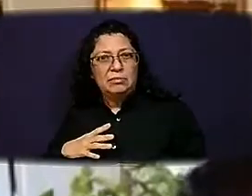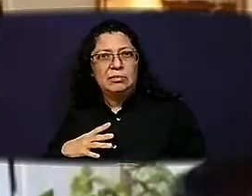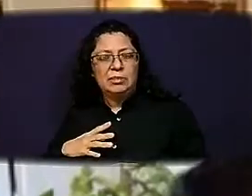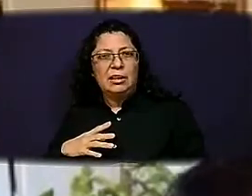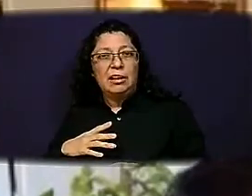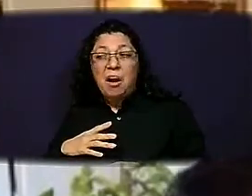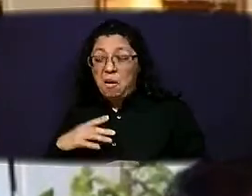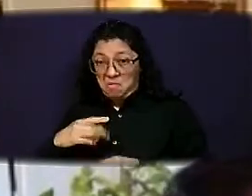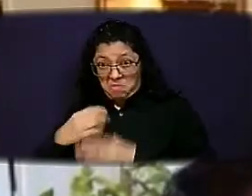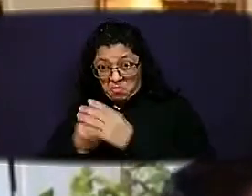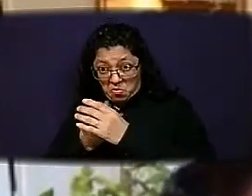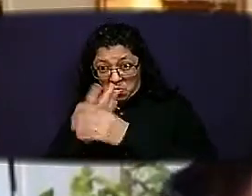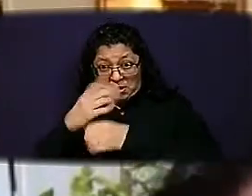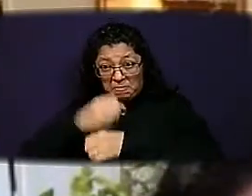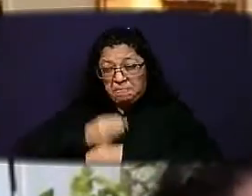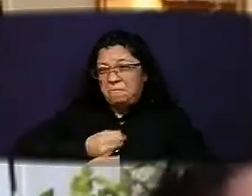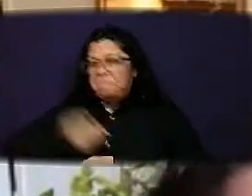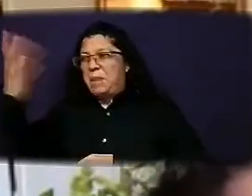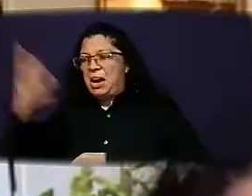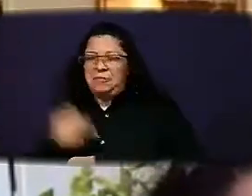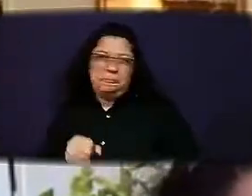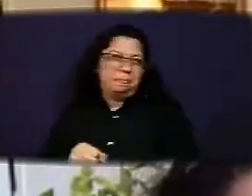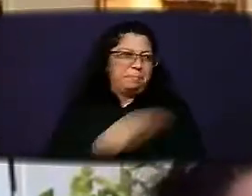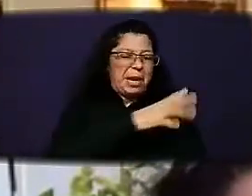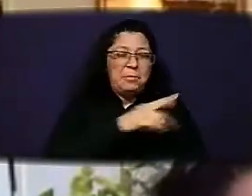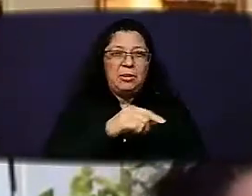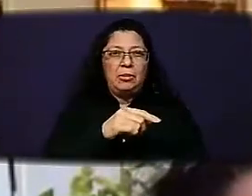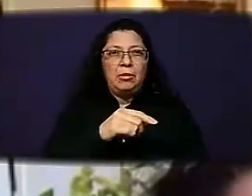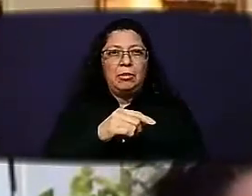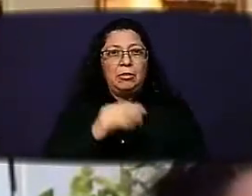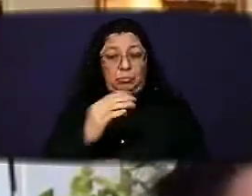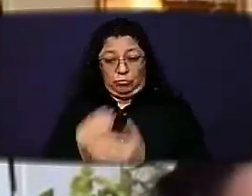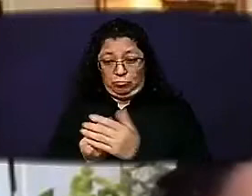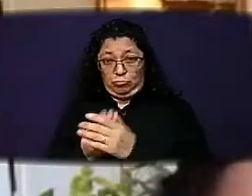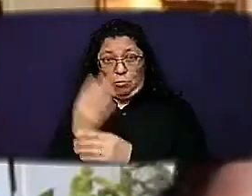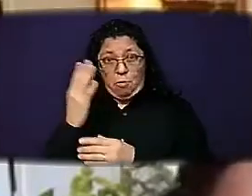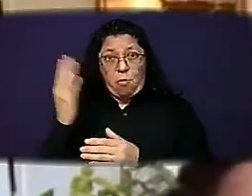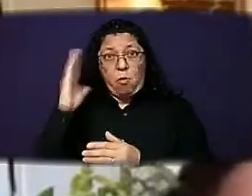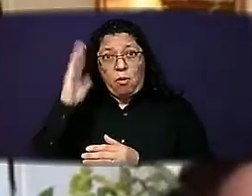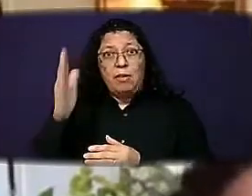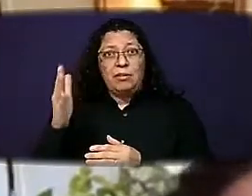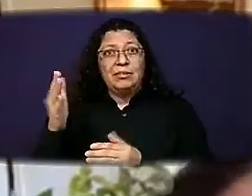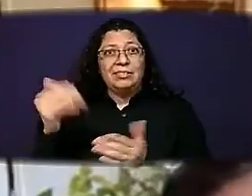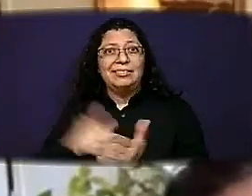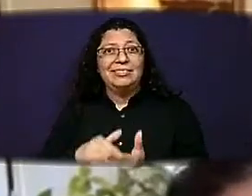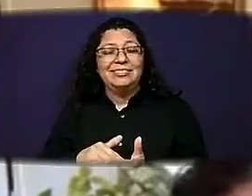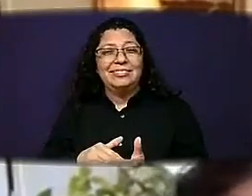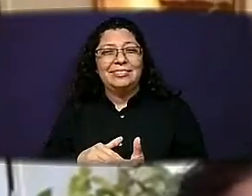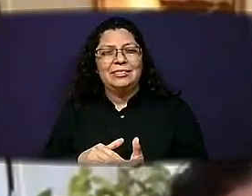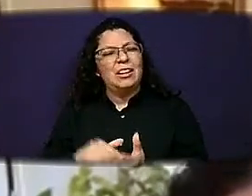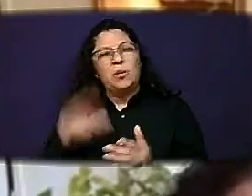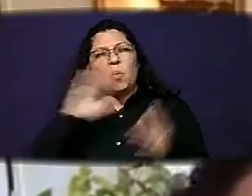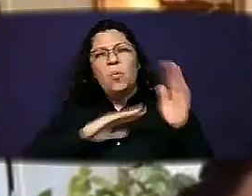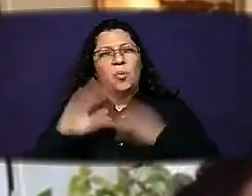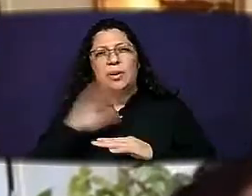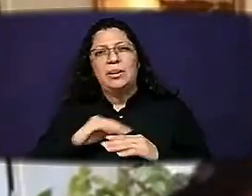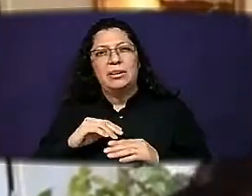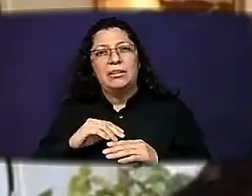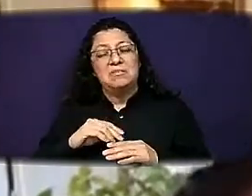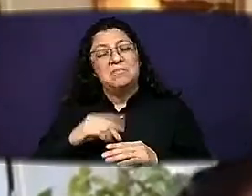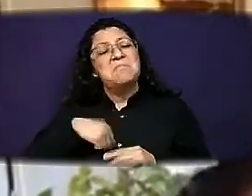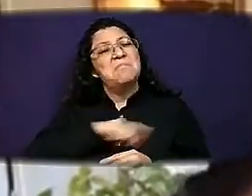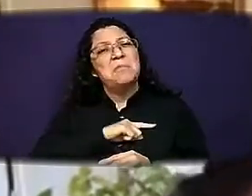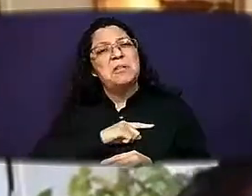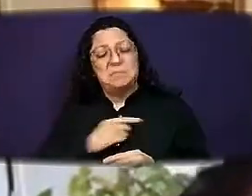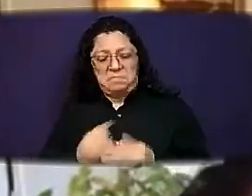de la tierra, vuelve a crecer. No te preocupes, vamos a